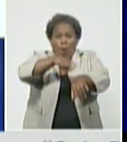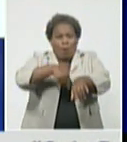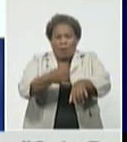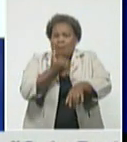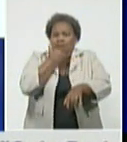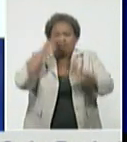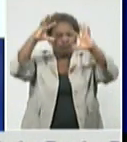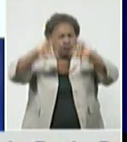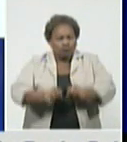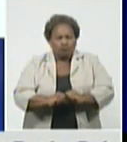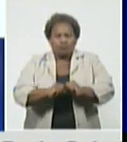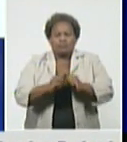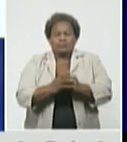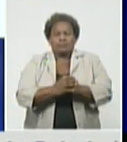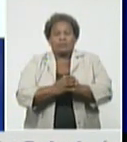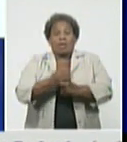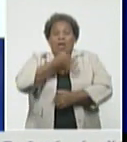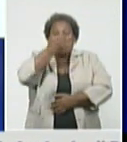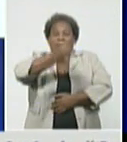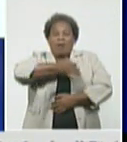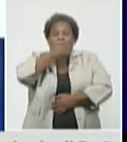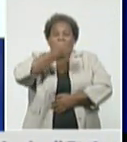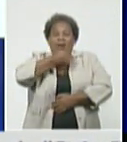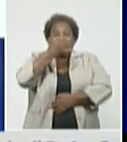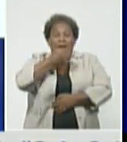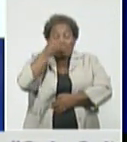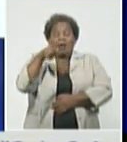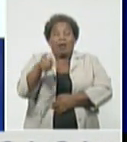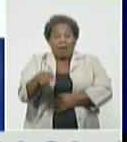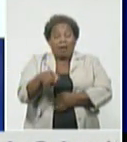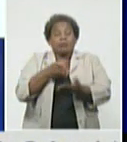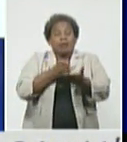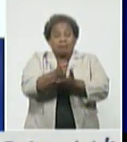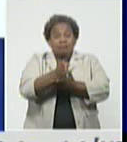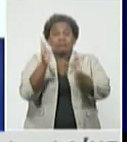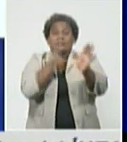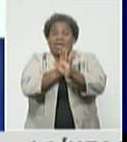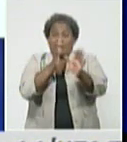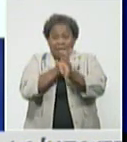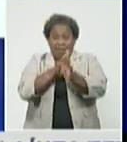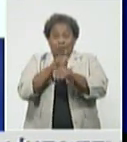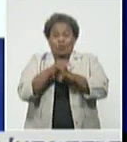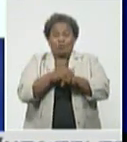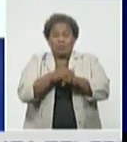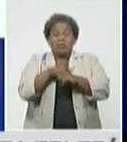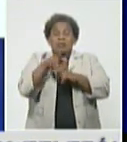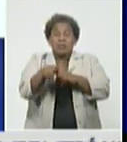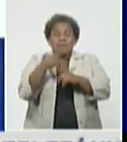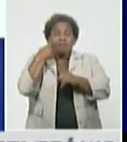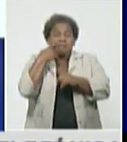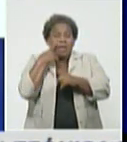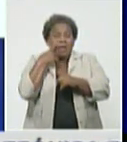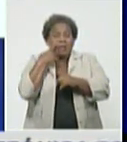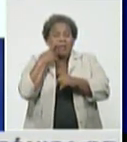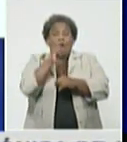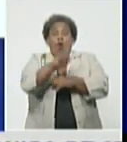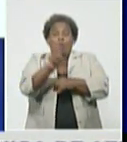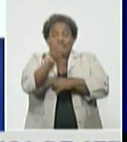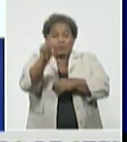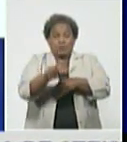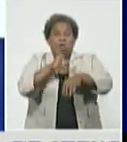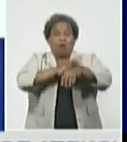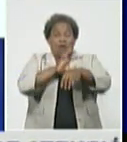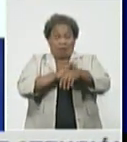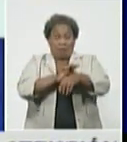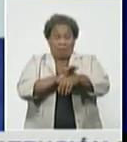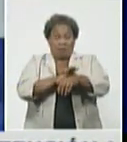plantea con esta noticia, que reitero, hay que darle seguimiento, que se han identificado 8 casos de la enfermedad en